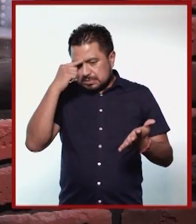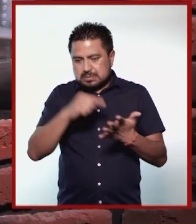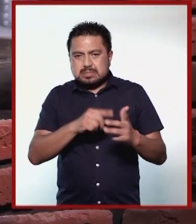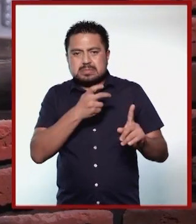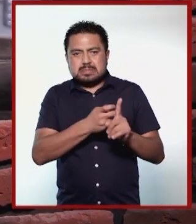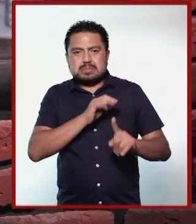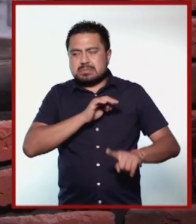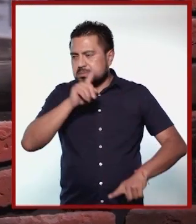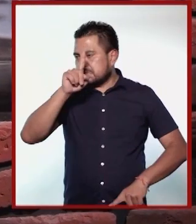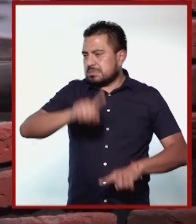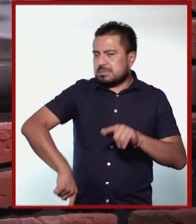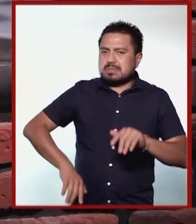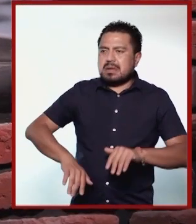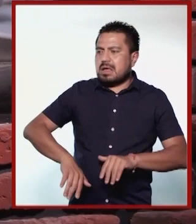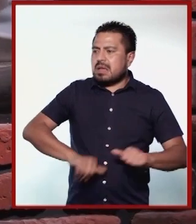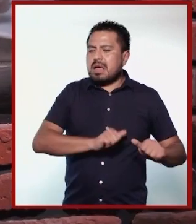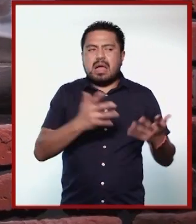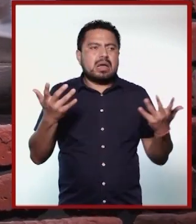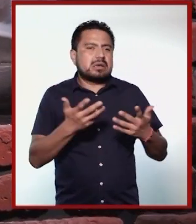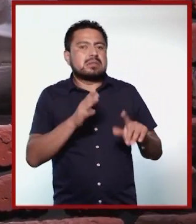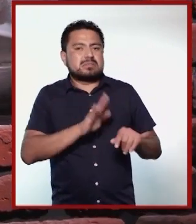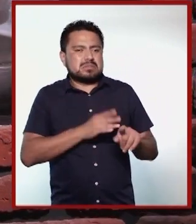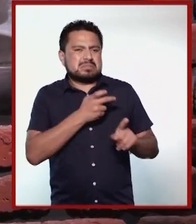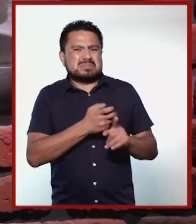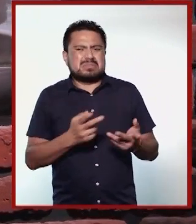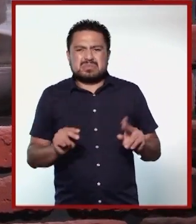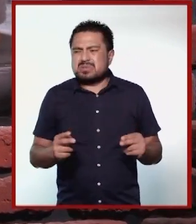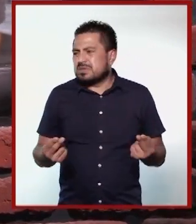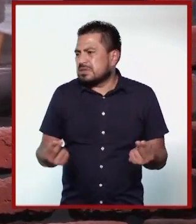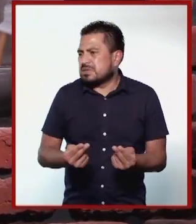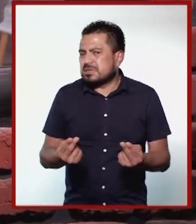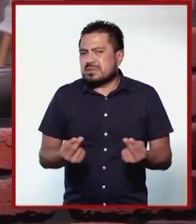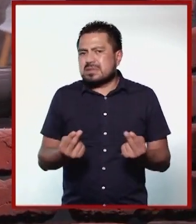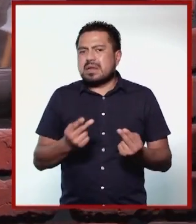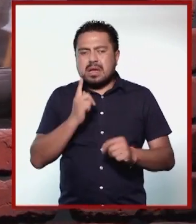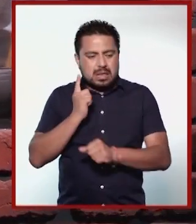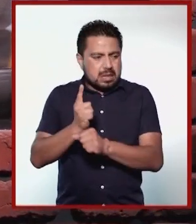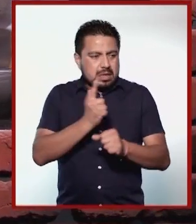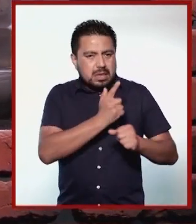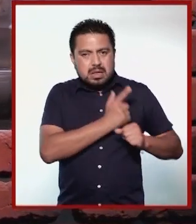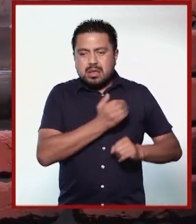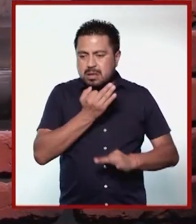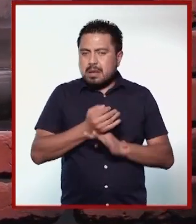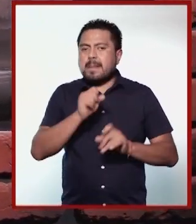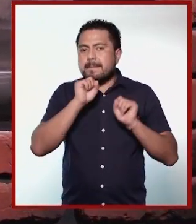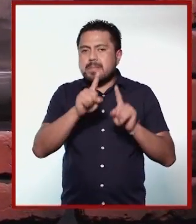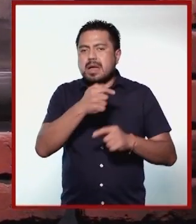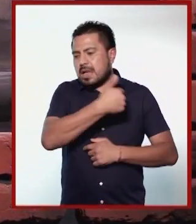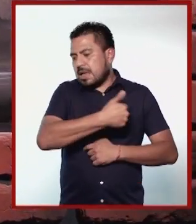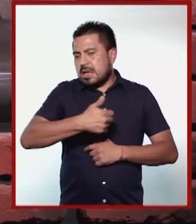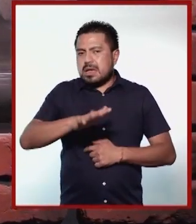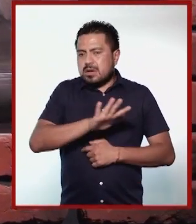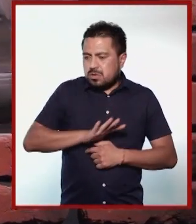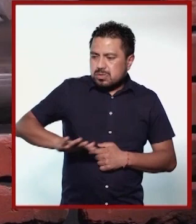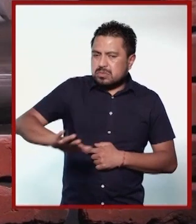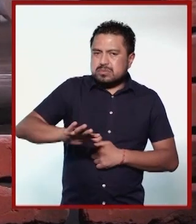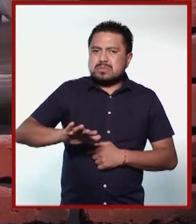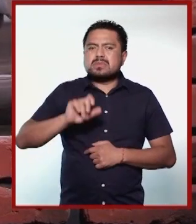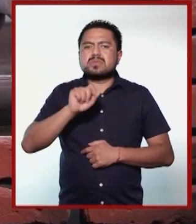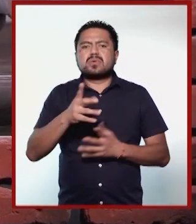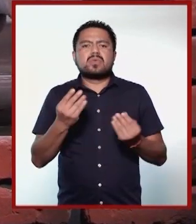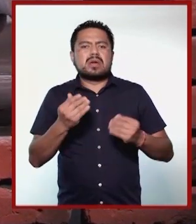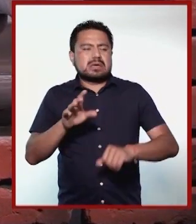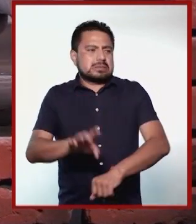lo dejaremos de hacer porque eso es prescindible. Nos damos cuenta también cada uno de nosotros de